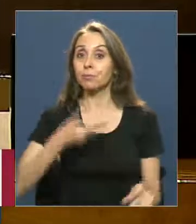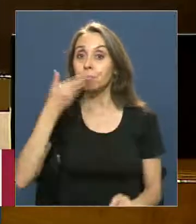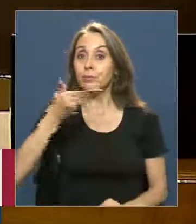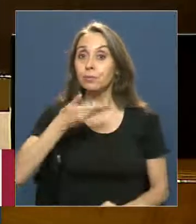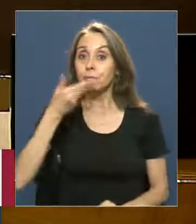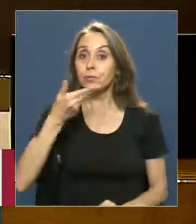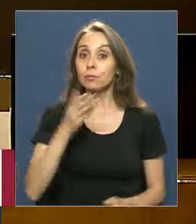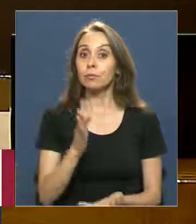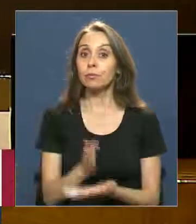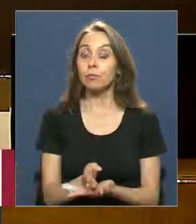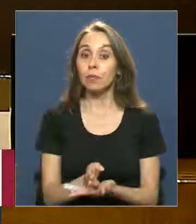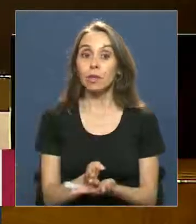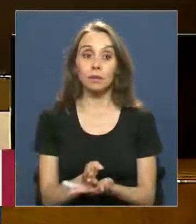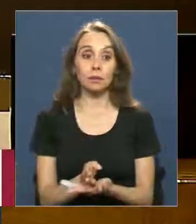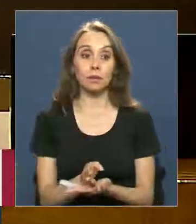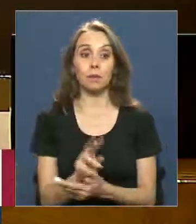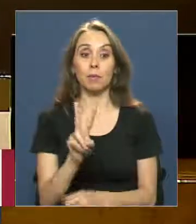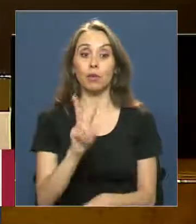caso, serán hasta de